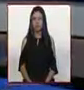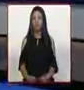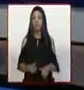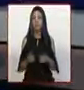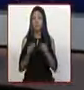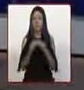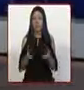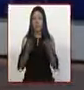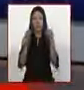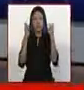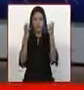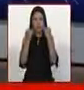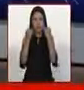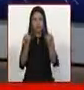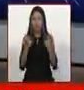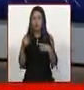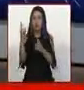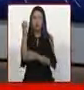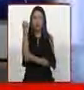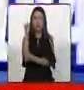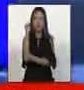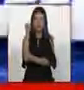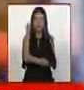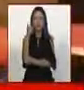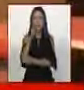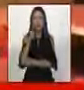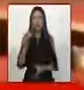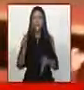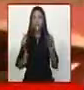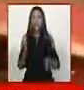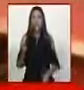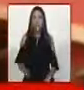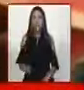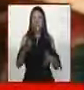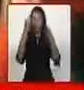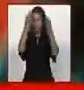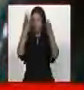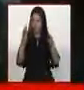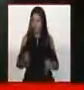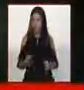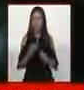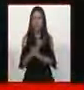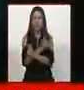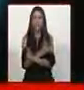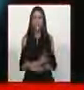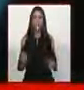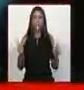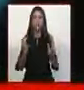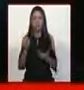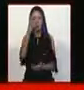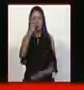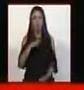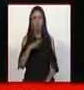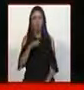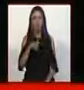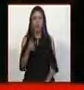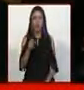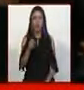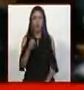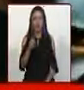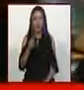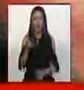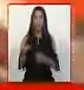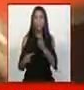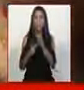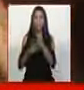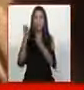Bueno, y con la información nos vamos hasta Sucre porque una jueza ha determinado dar libertad irrestricta para Yacir Molina, líder